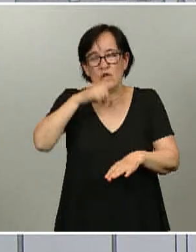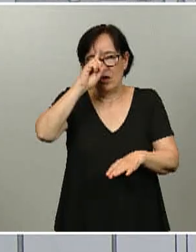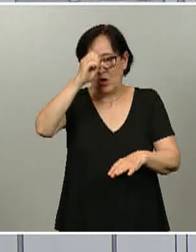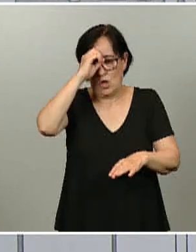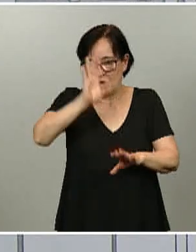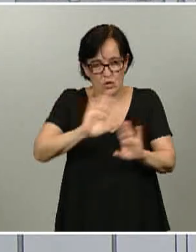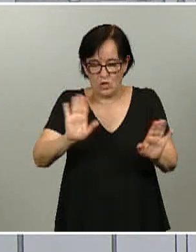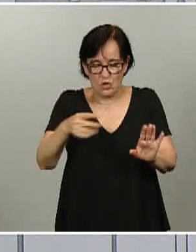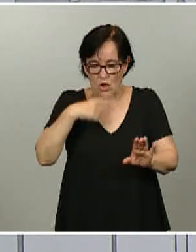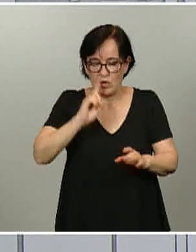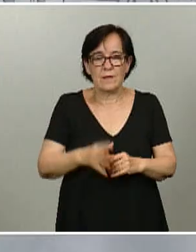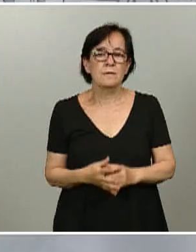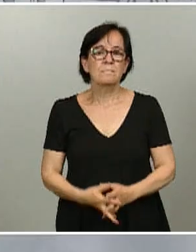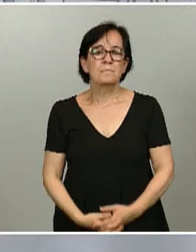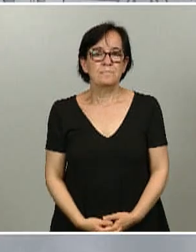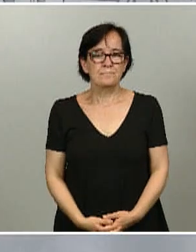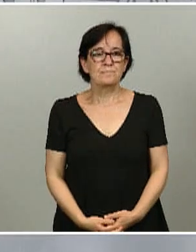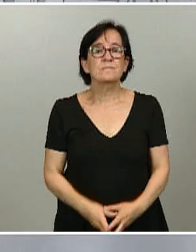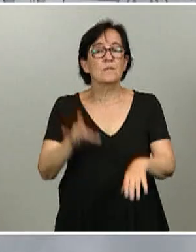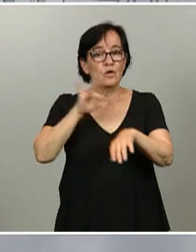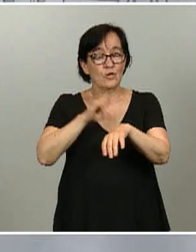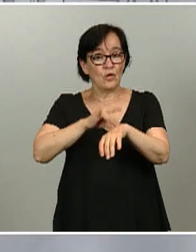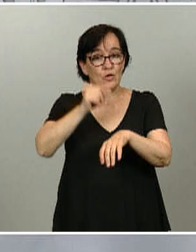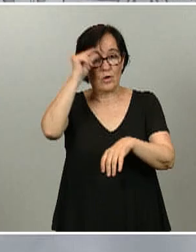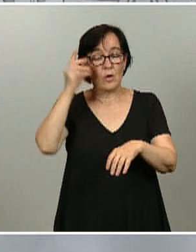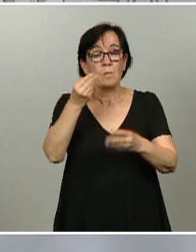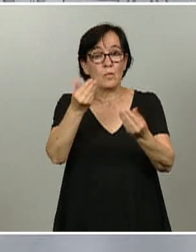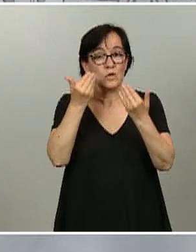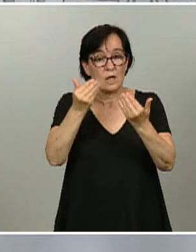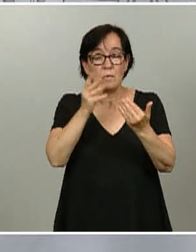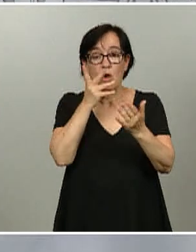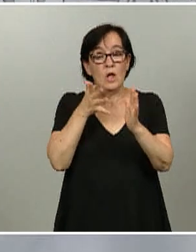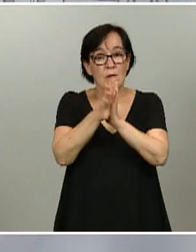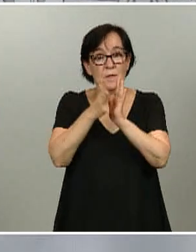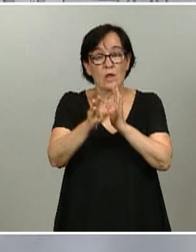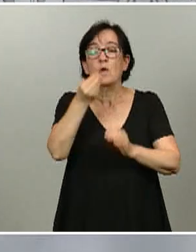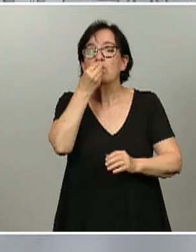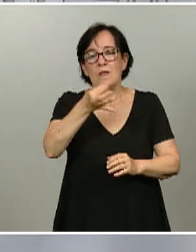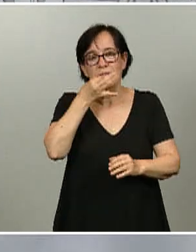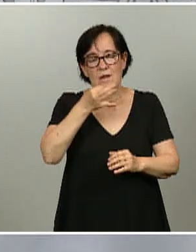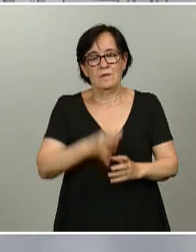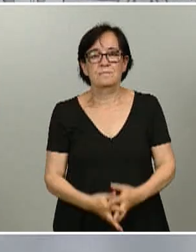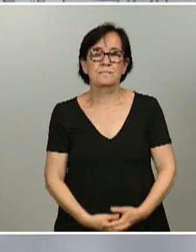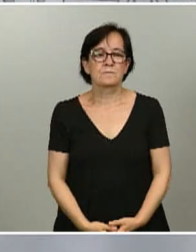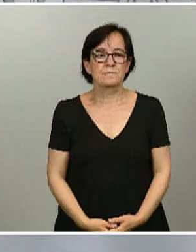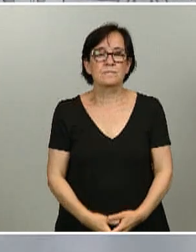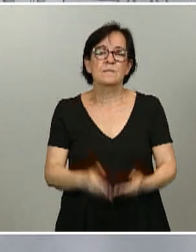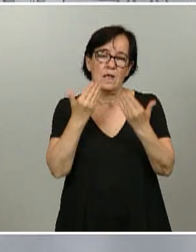conmigo. Doctor Simón, pues muchas gracias por sus explicaciones una tarde más. Buenas tardes. Gracias a ustedes.